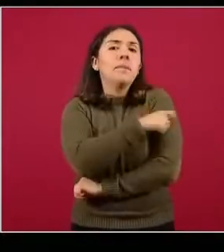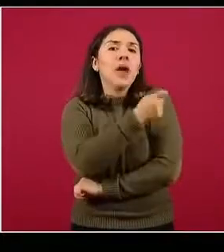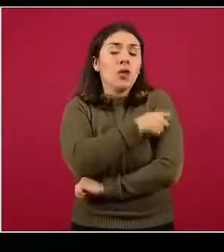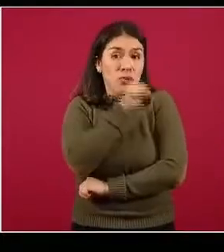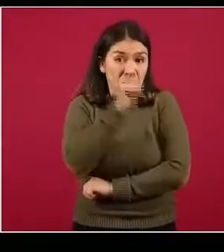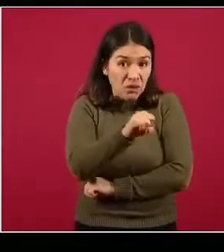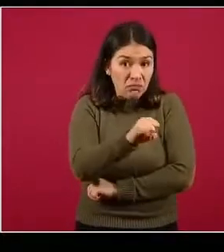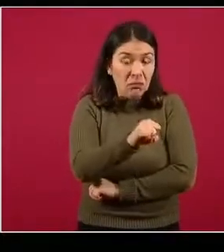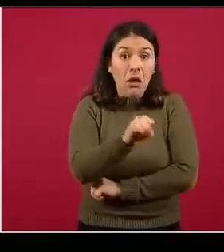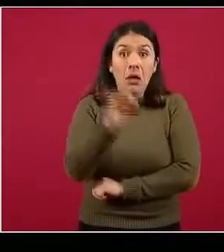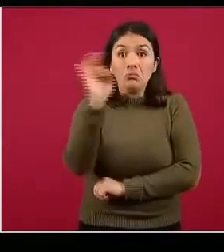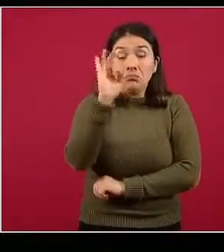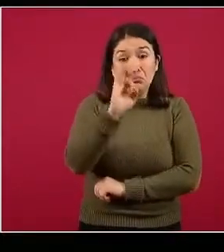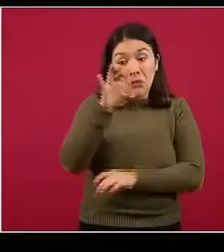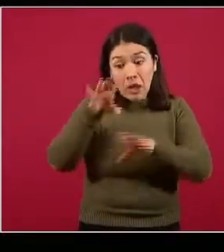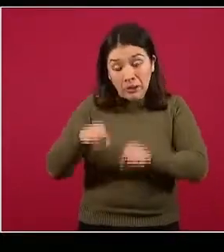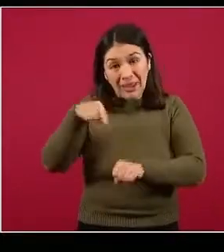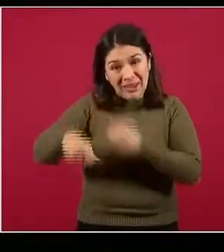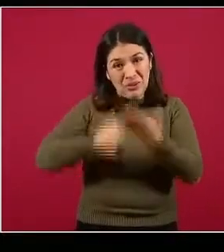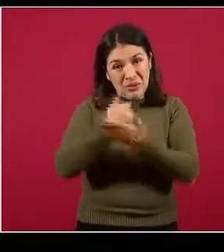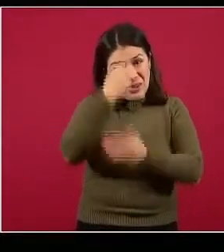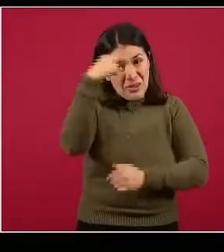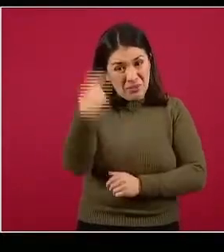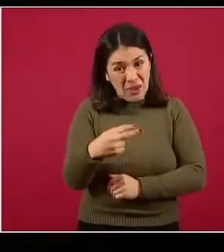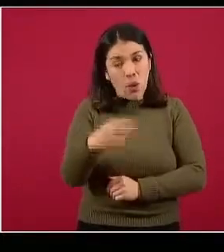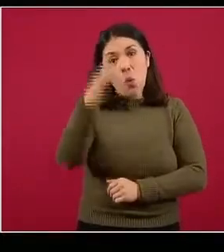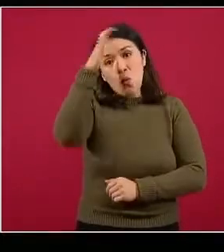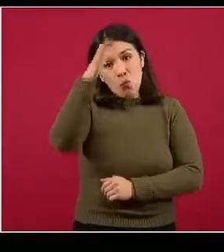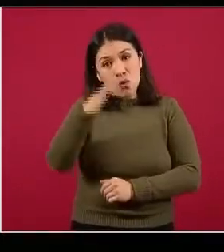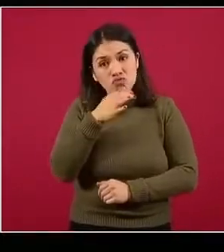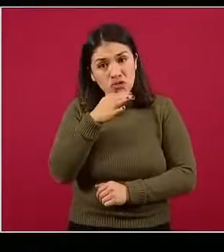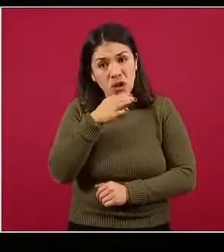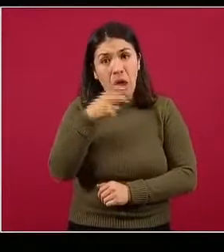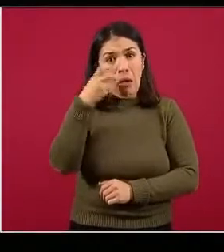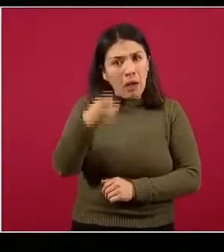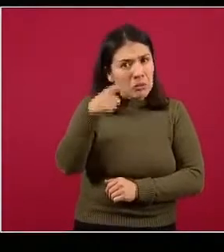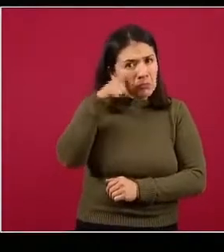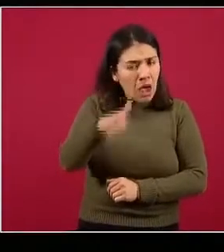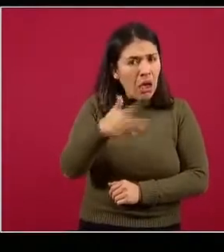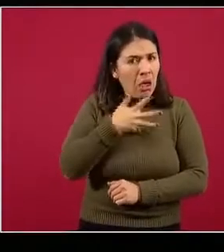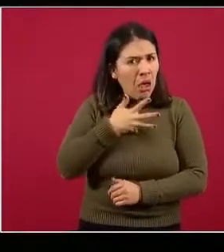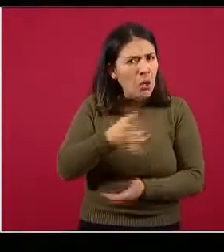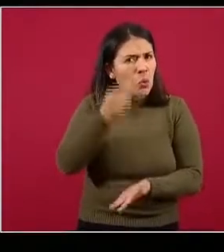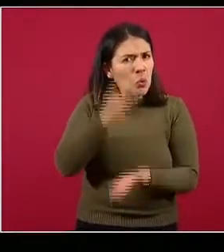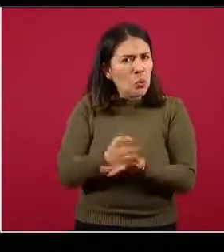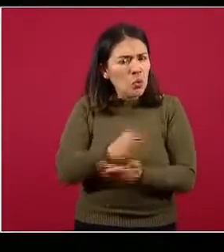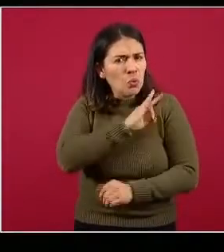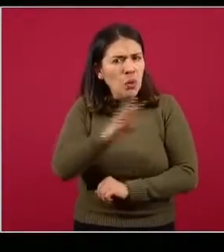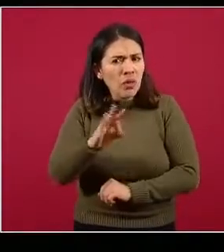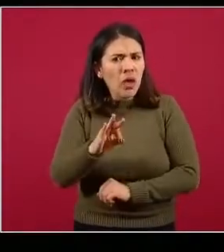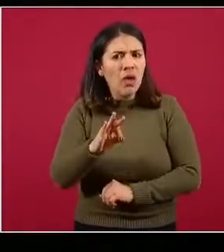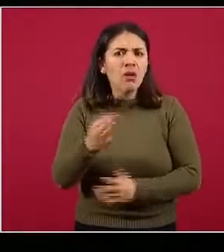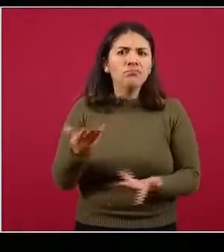Si van a llegar a la Ciudad de México y a Coahuila, eso significa que solamente se va